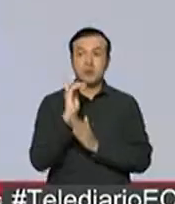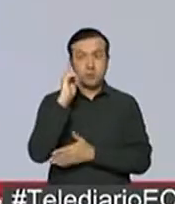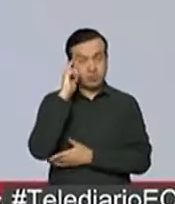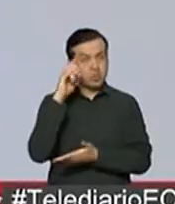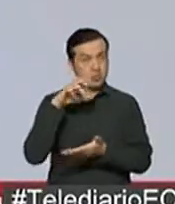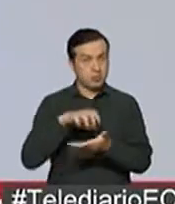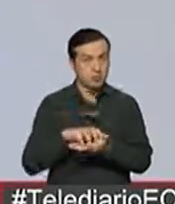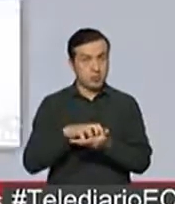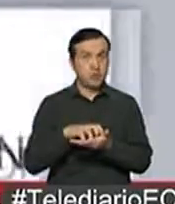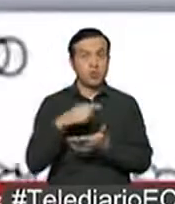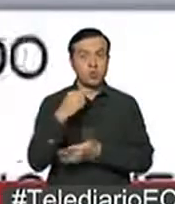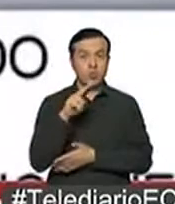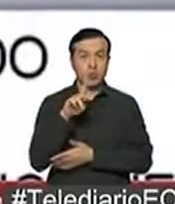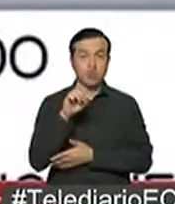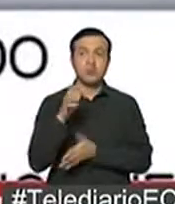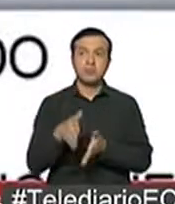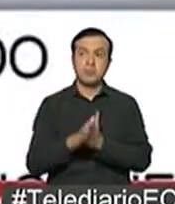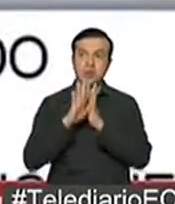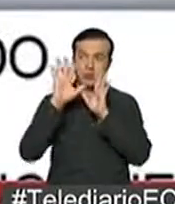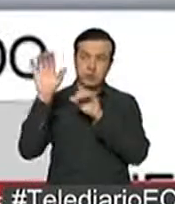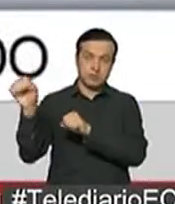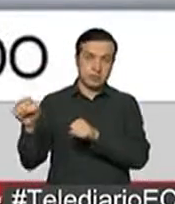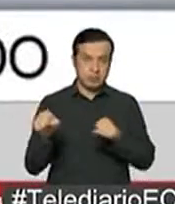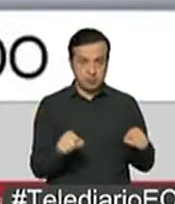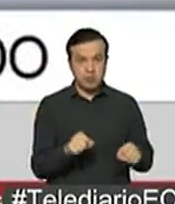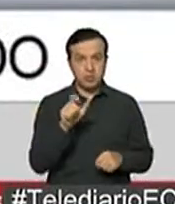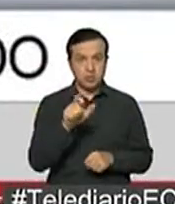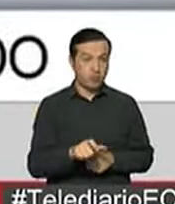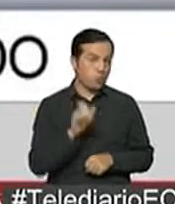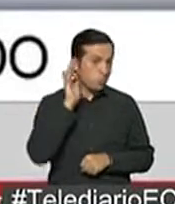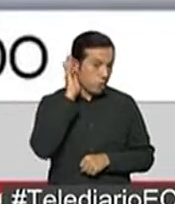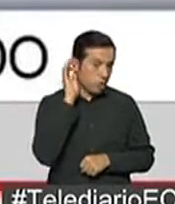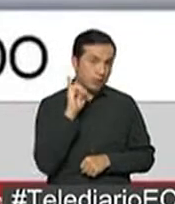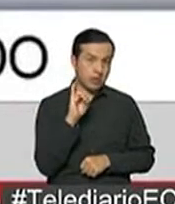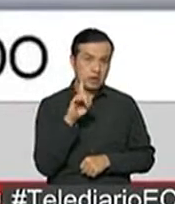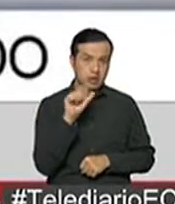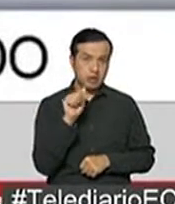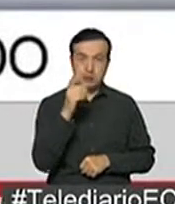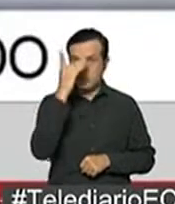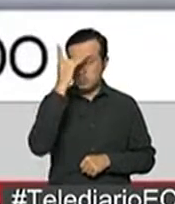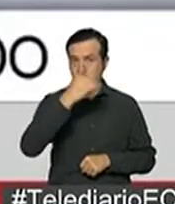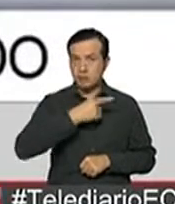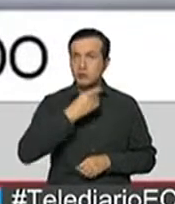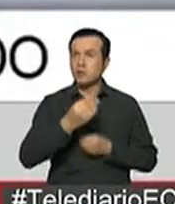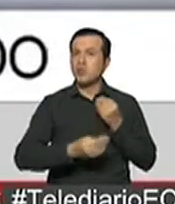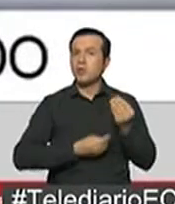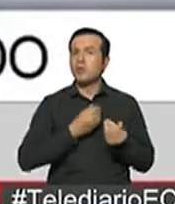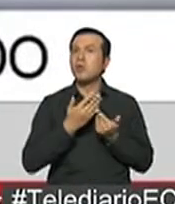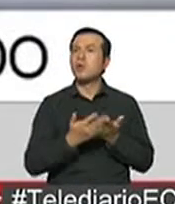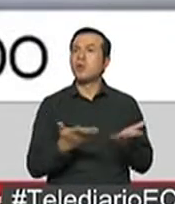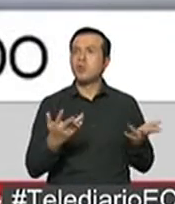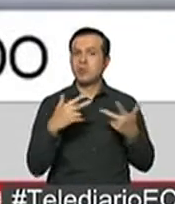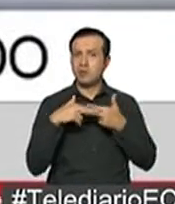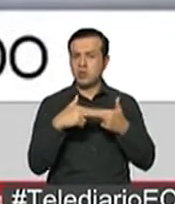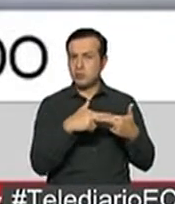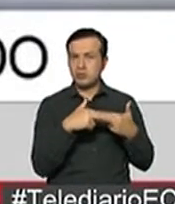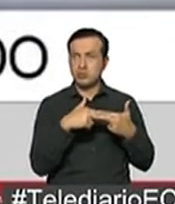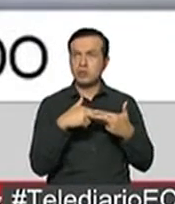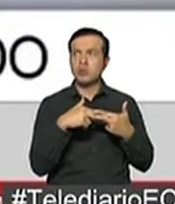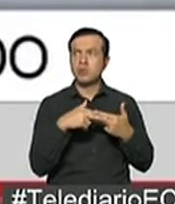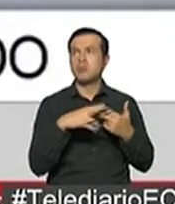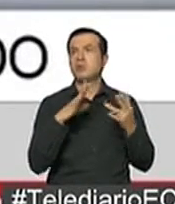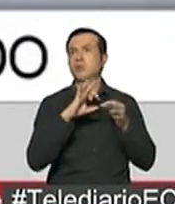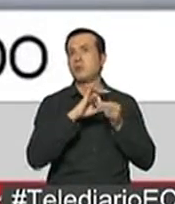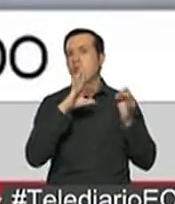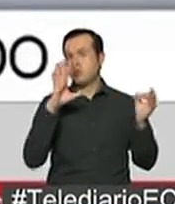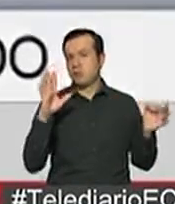interino de juan white o la extradición de la ex congresista y tamerlano esta medida se debe al quiebre en las relaciones diplomáticas con el